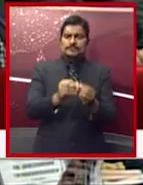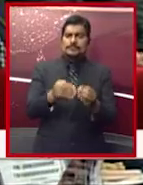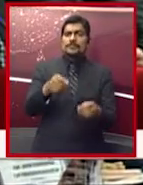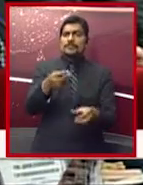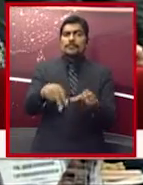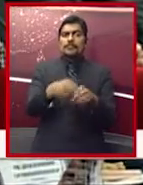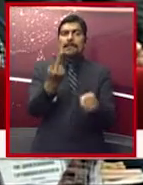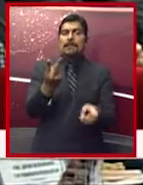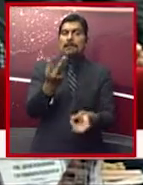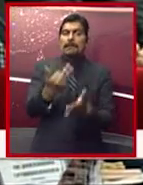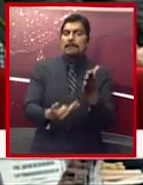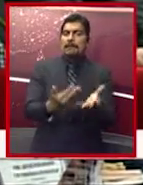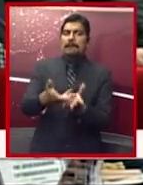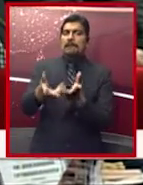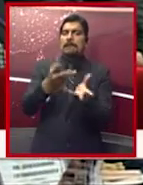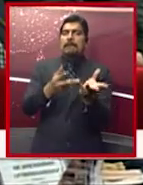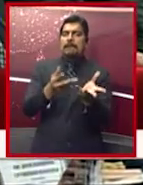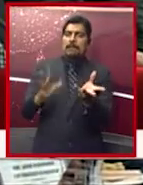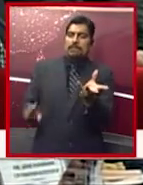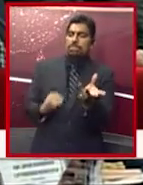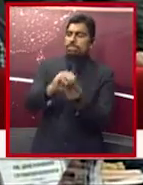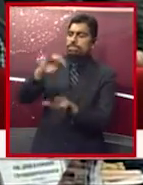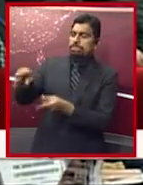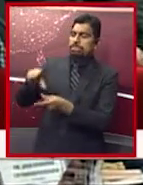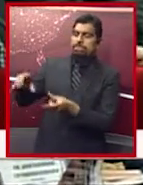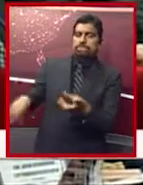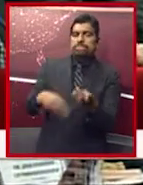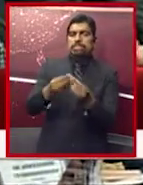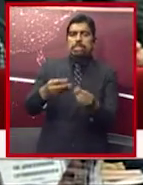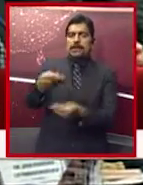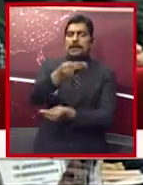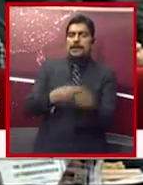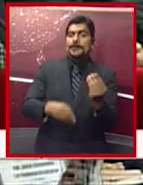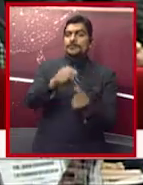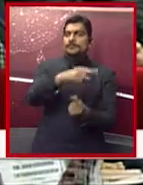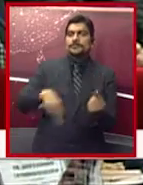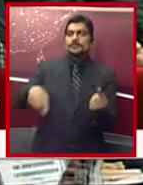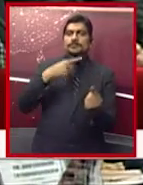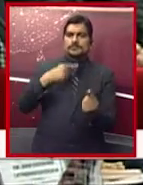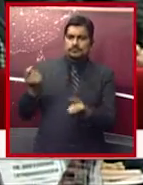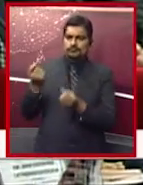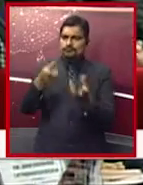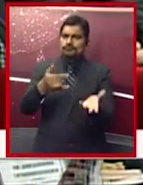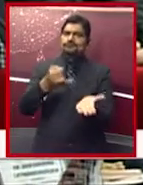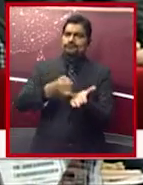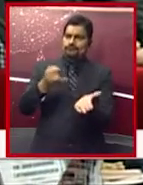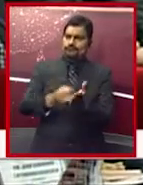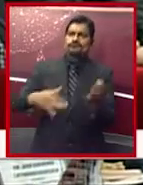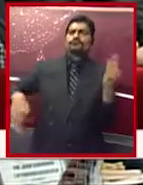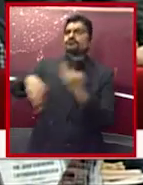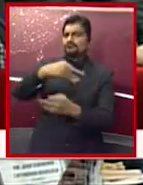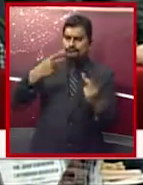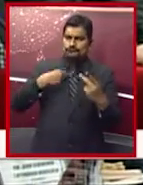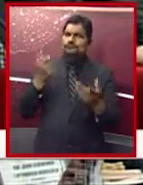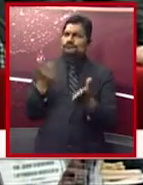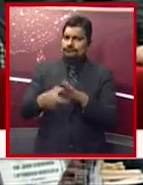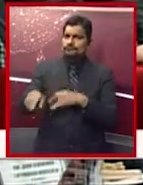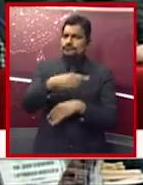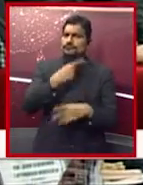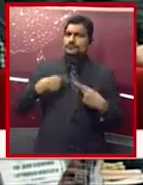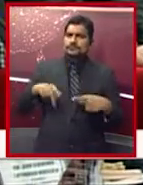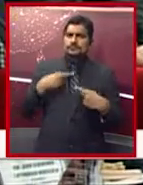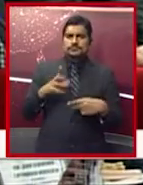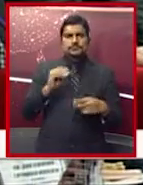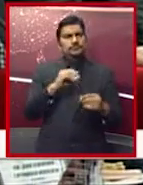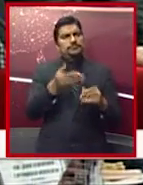boquete, un déficit fiscal, transfiriéndole el costo a los contribuyentes, a los ciudadanos, antes que poner